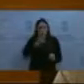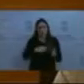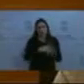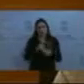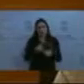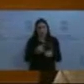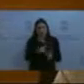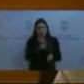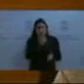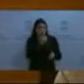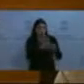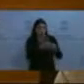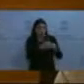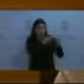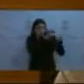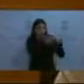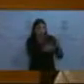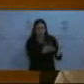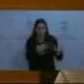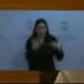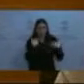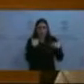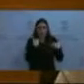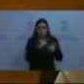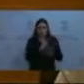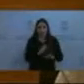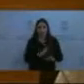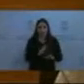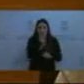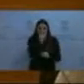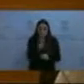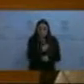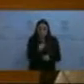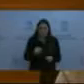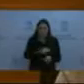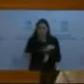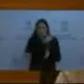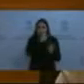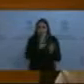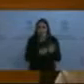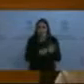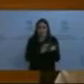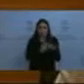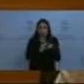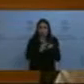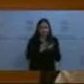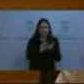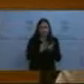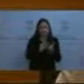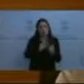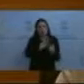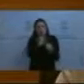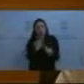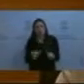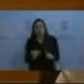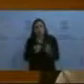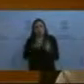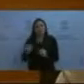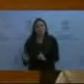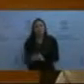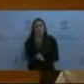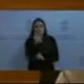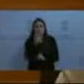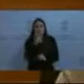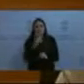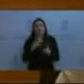con usted al frente, han sido incapaces de ejecutar la totalidad del presupuesto, desviando los mismos a través de 2 modificaciones contables a tapar